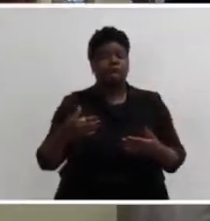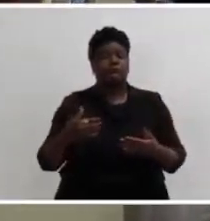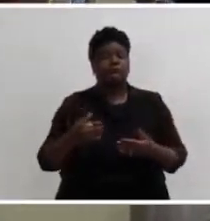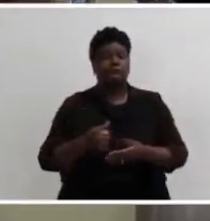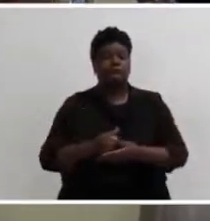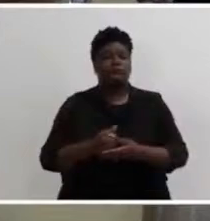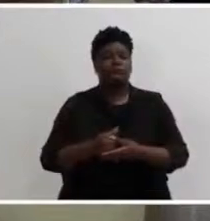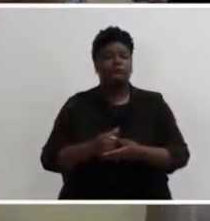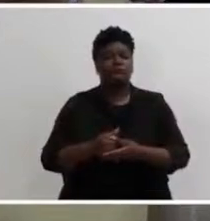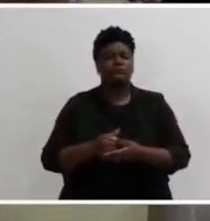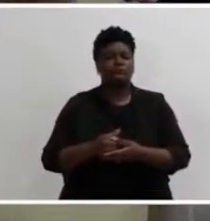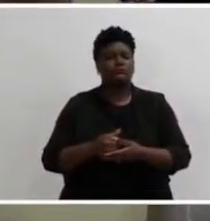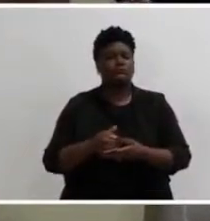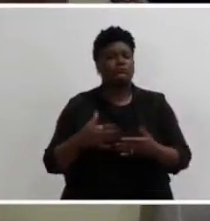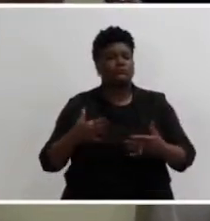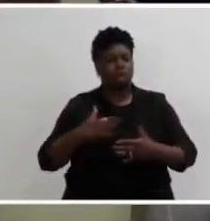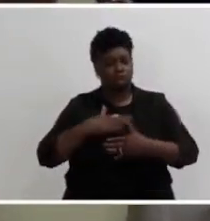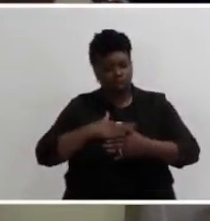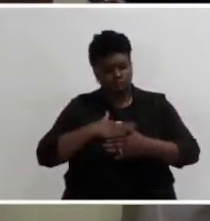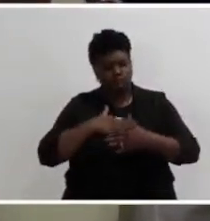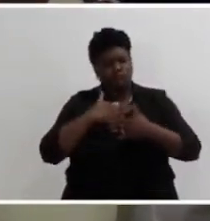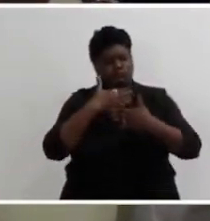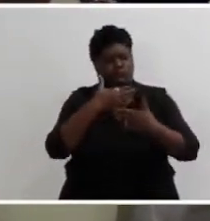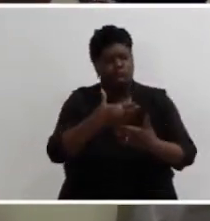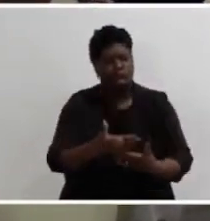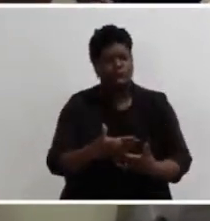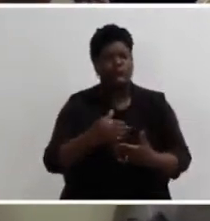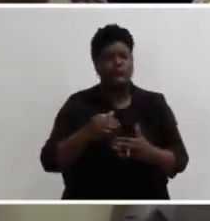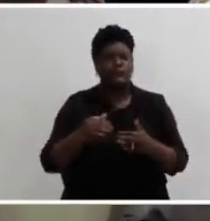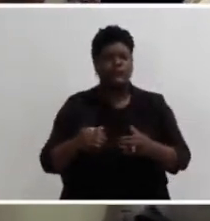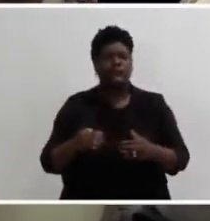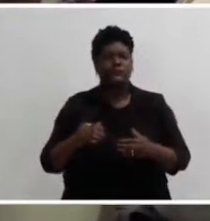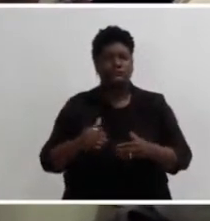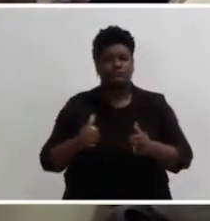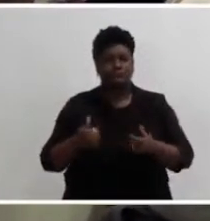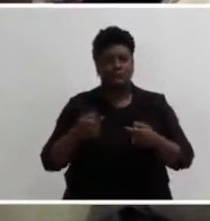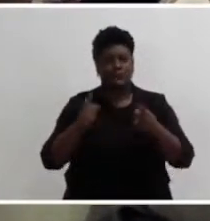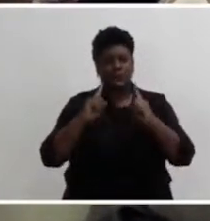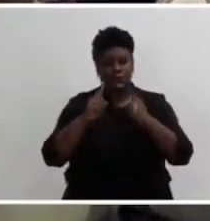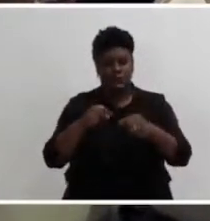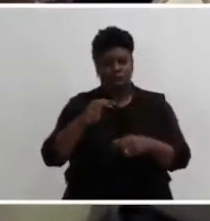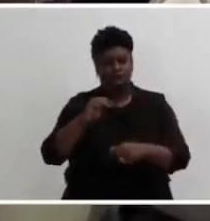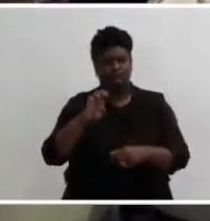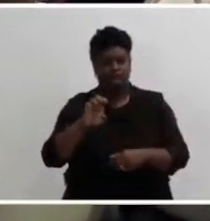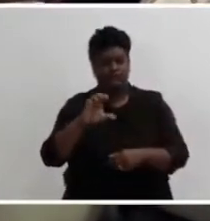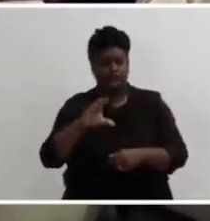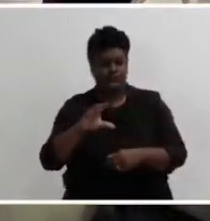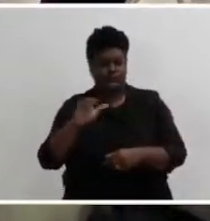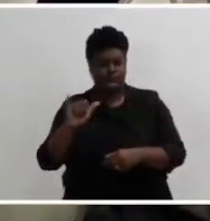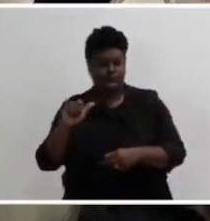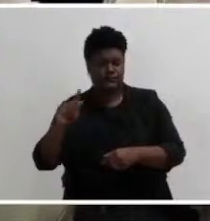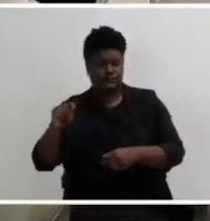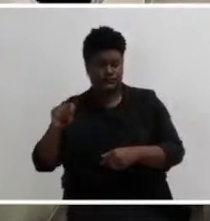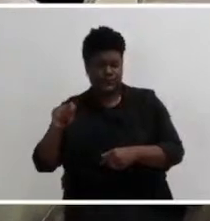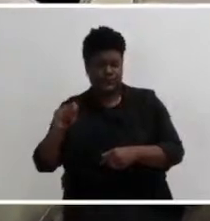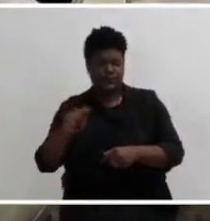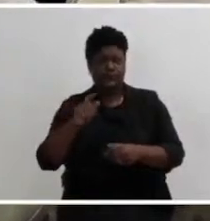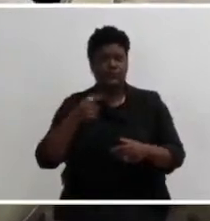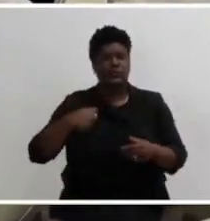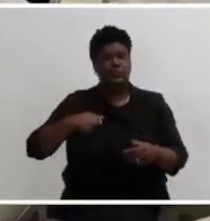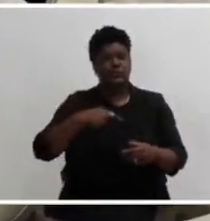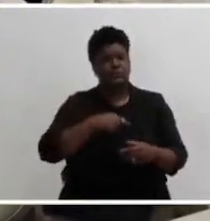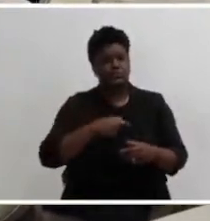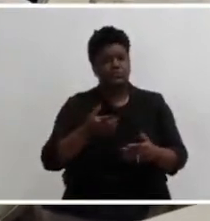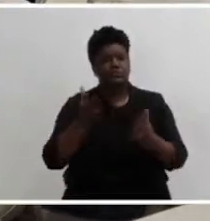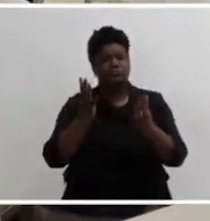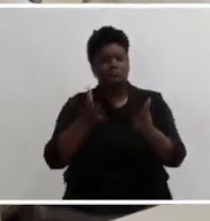técnico superior en tecnologías de semiconductores y convocar a varias universidades que también están haciendo un esfuerzo en el